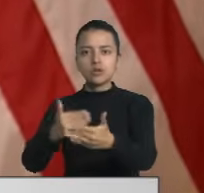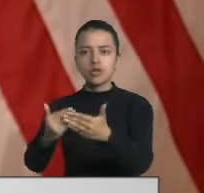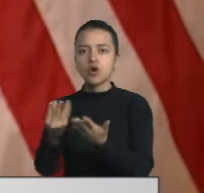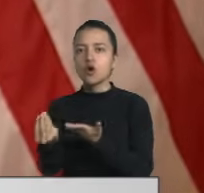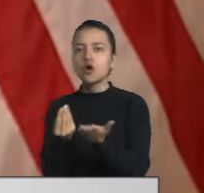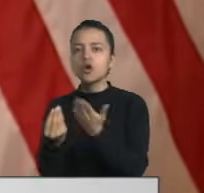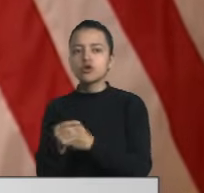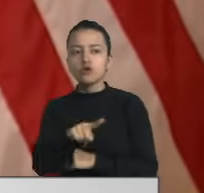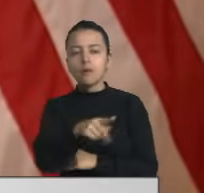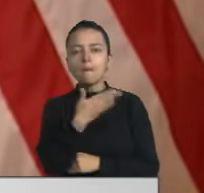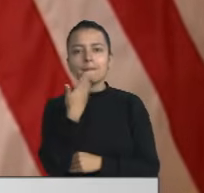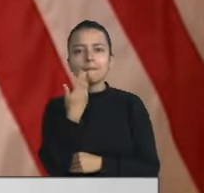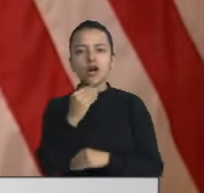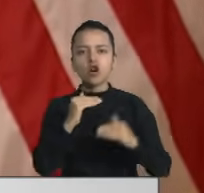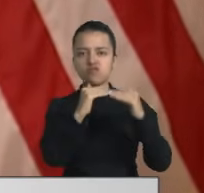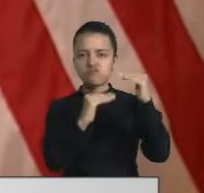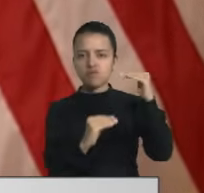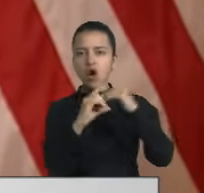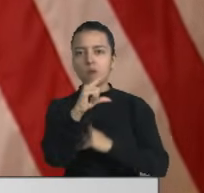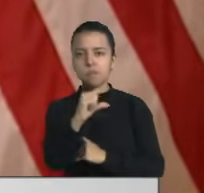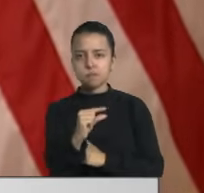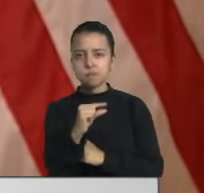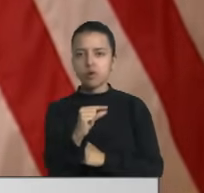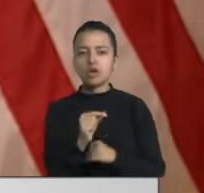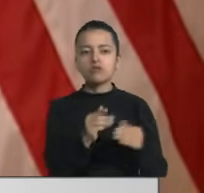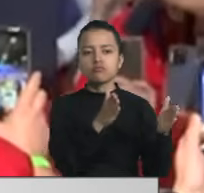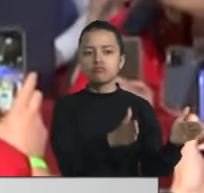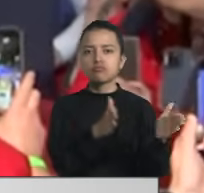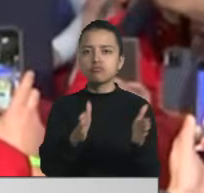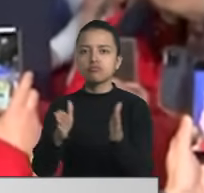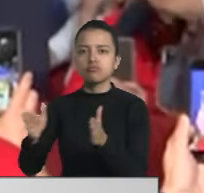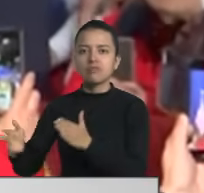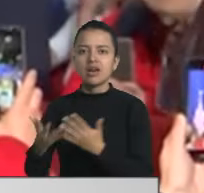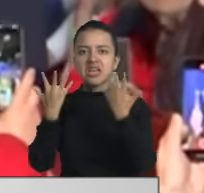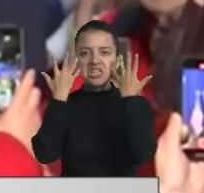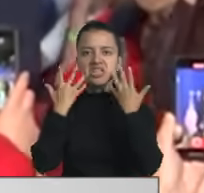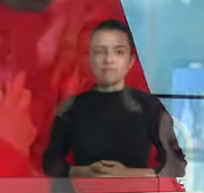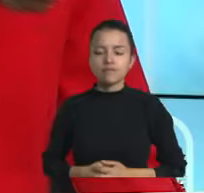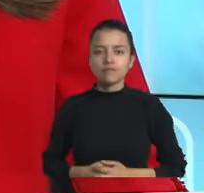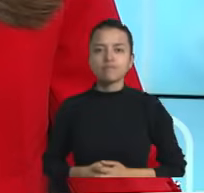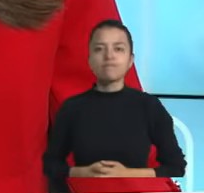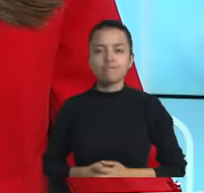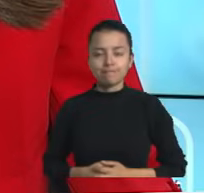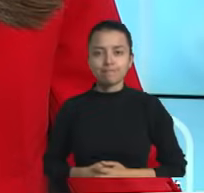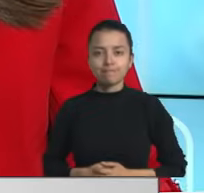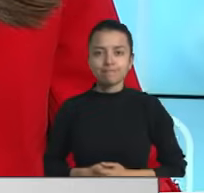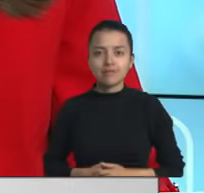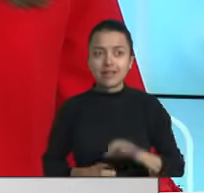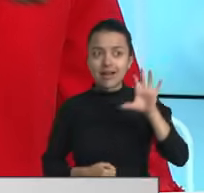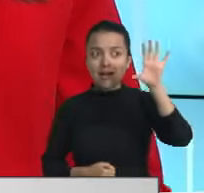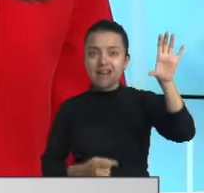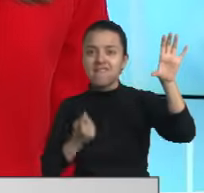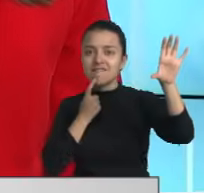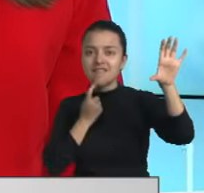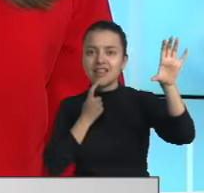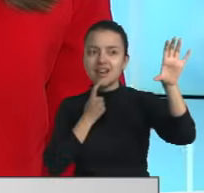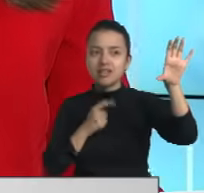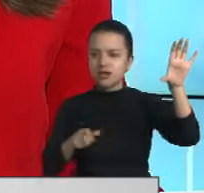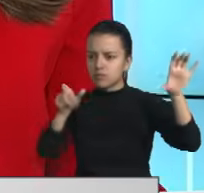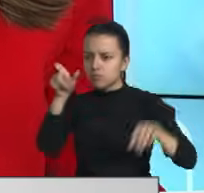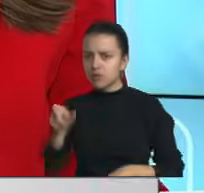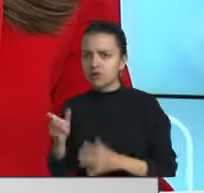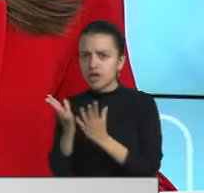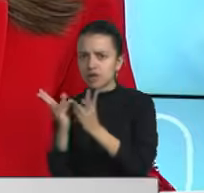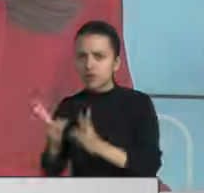exmandatario pagara una cantidad menor, pero en un plazo de 10 días. Un alumno de 12 años disparó en